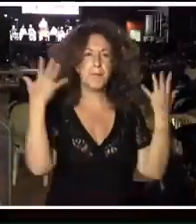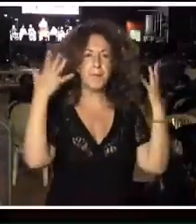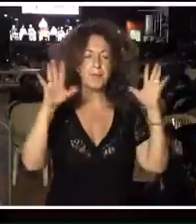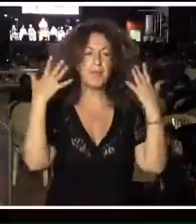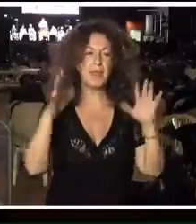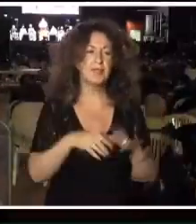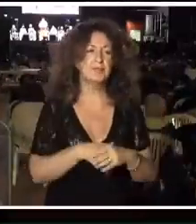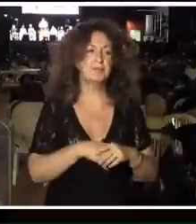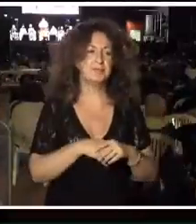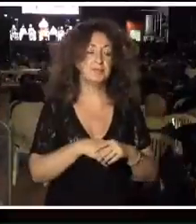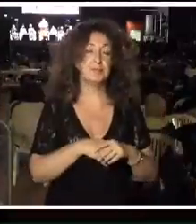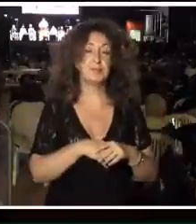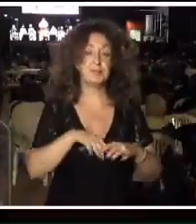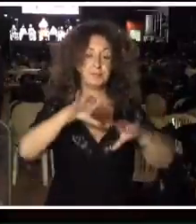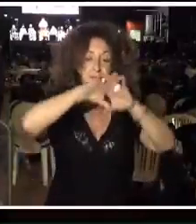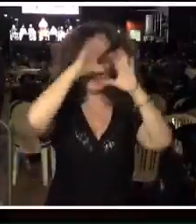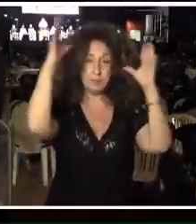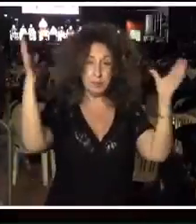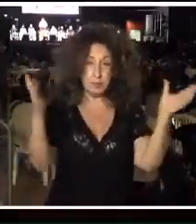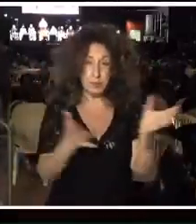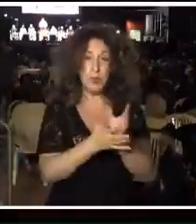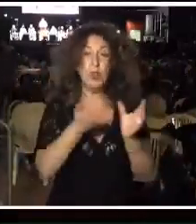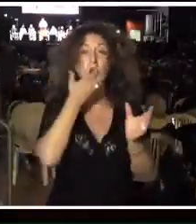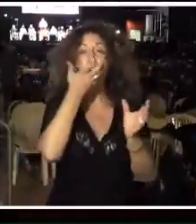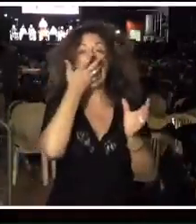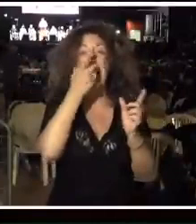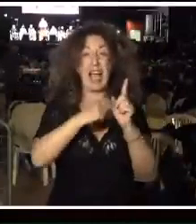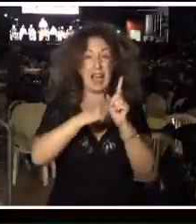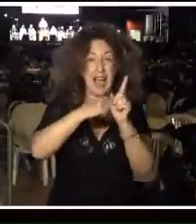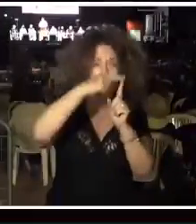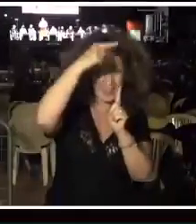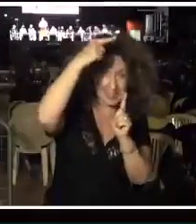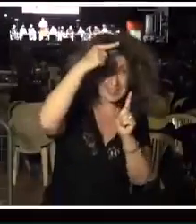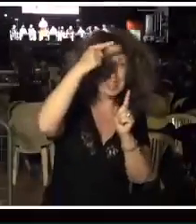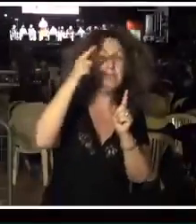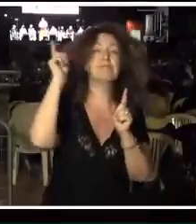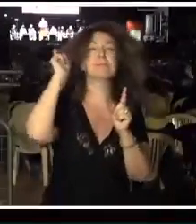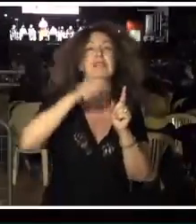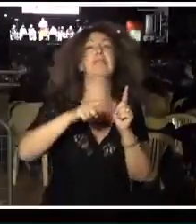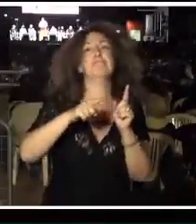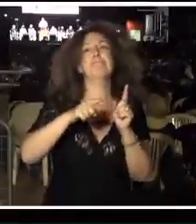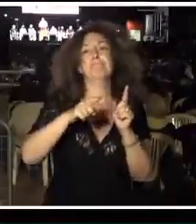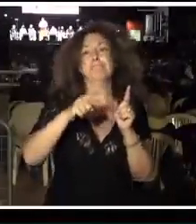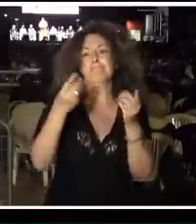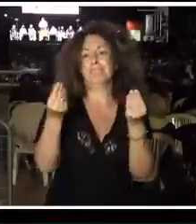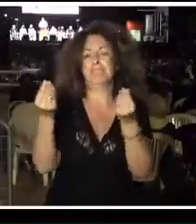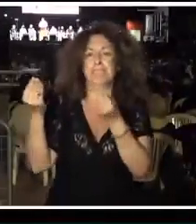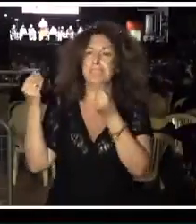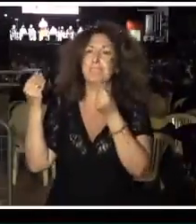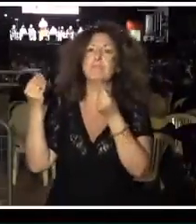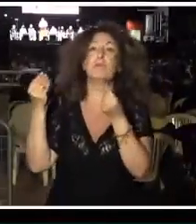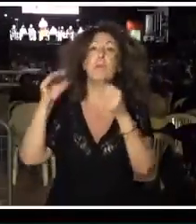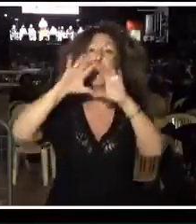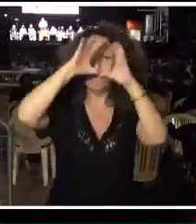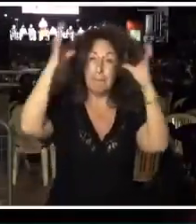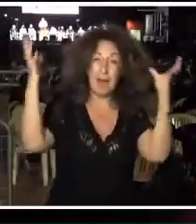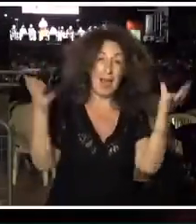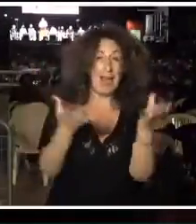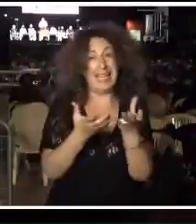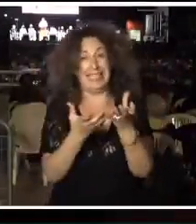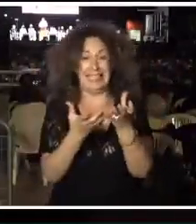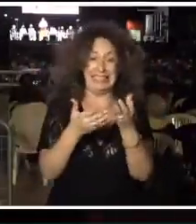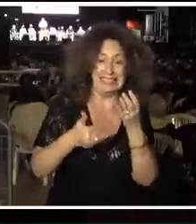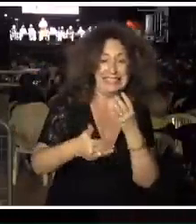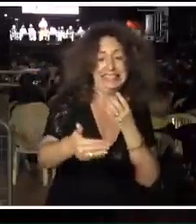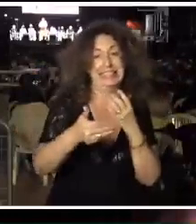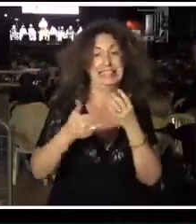El calentamiento global y la emergencia climática amenazan al planeta y a la humanidad, consecuencia